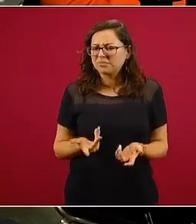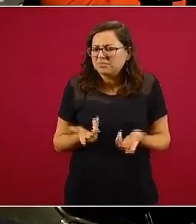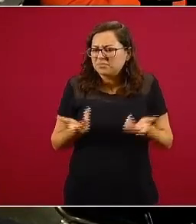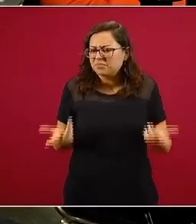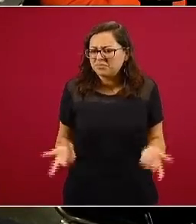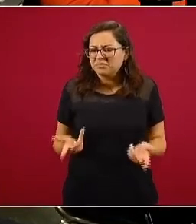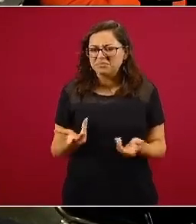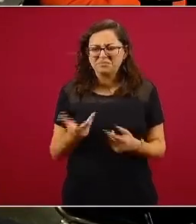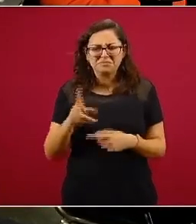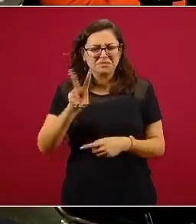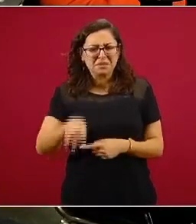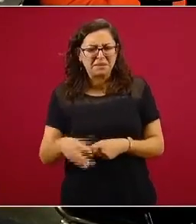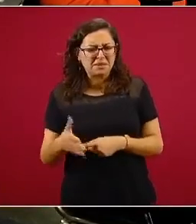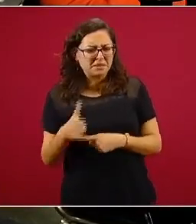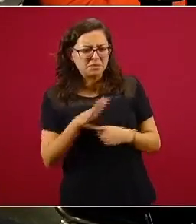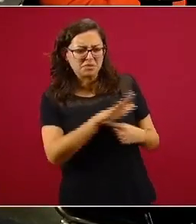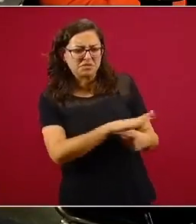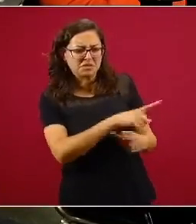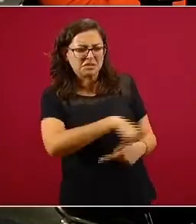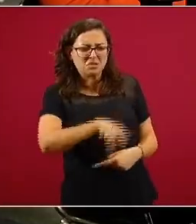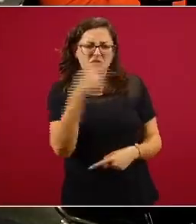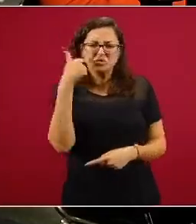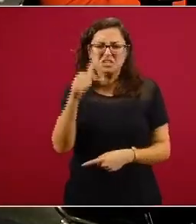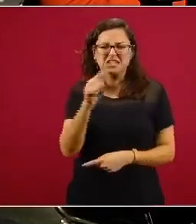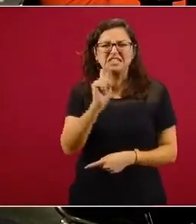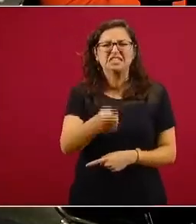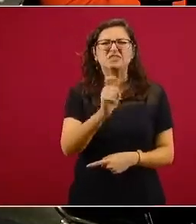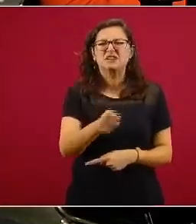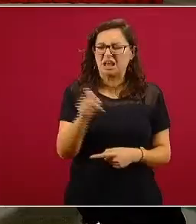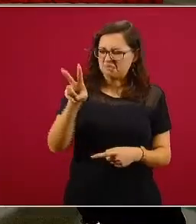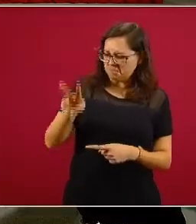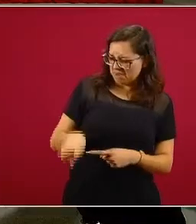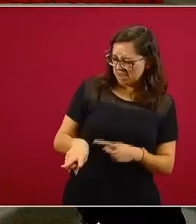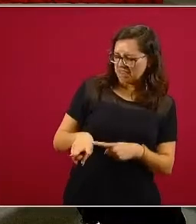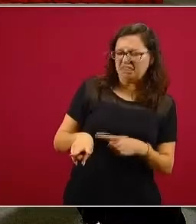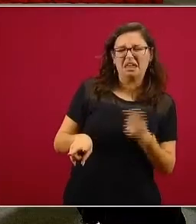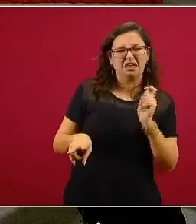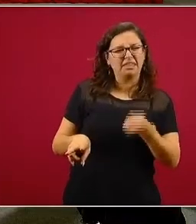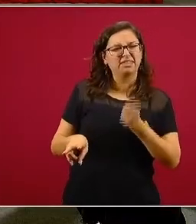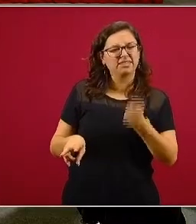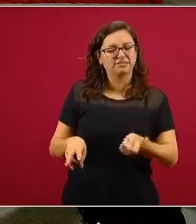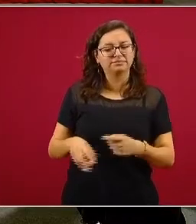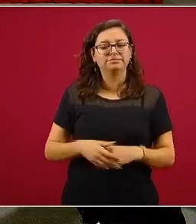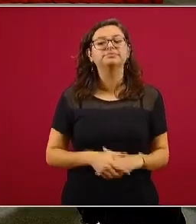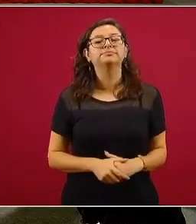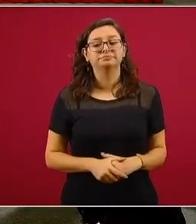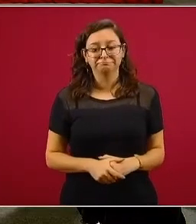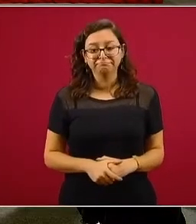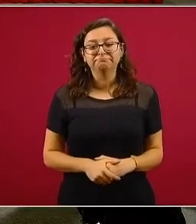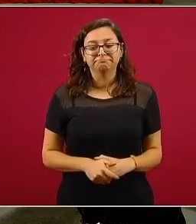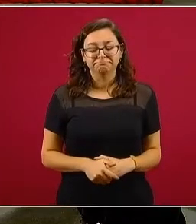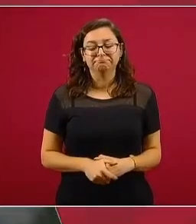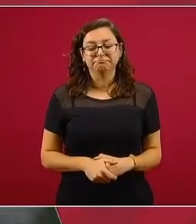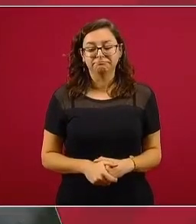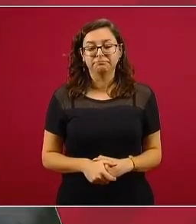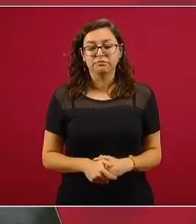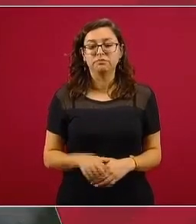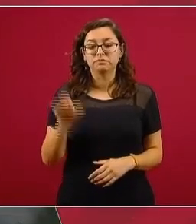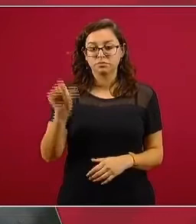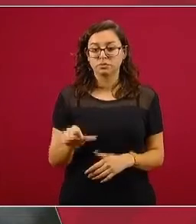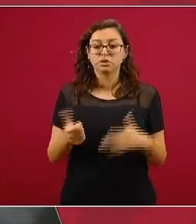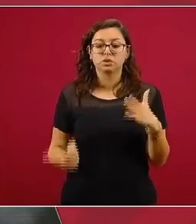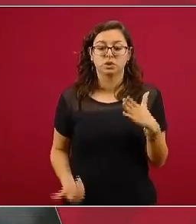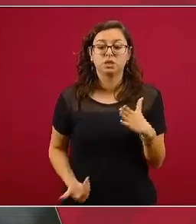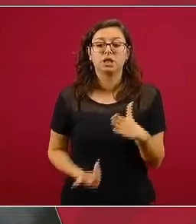de la verdad, ¿de qué estamos hablando? Gracias. Con mucho gusto, gracias. Lo comento, esta mañana tuve el privilegio de